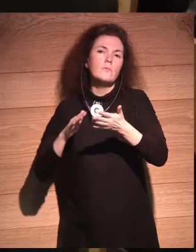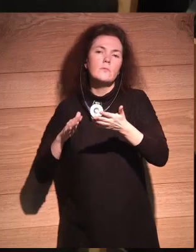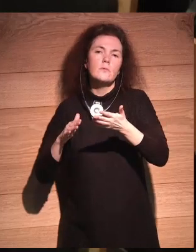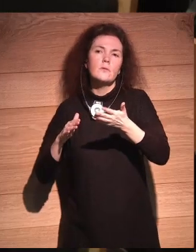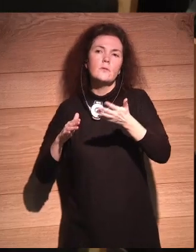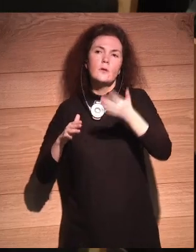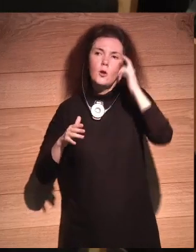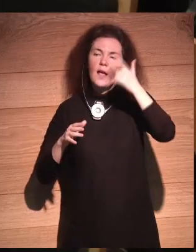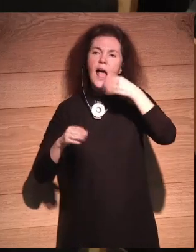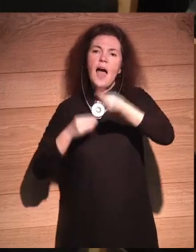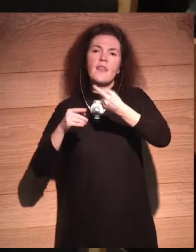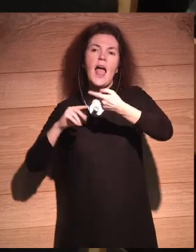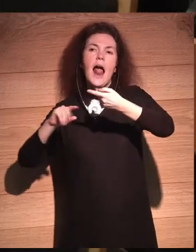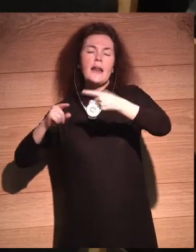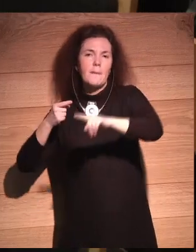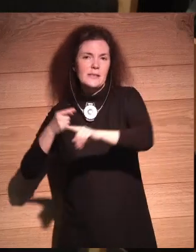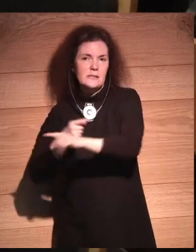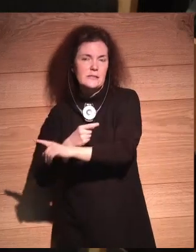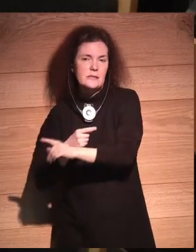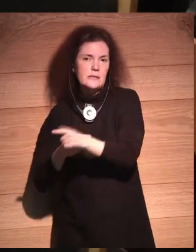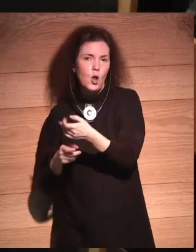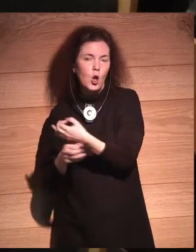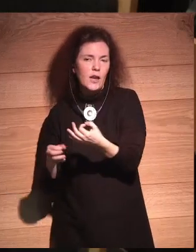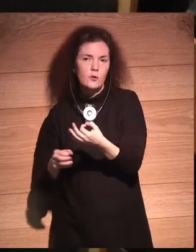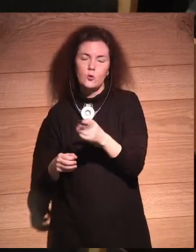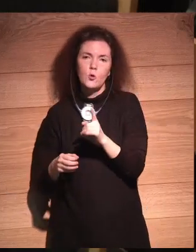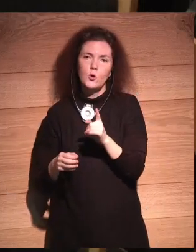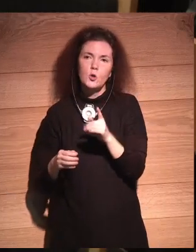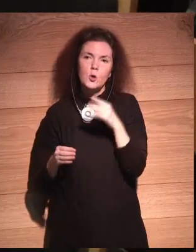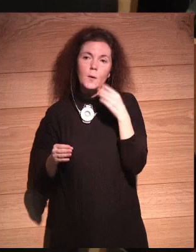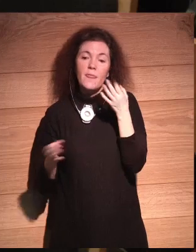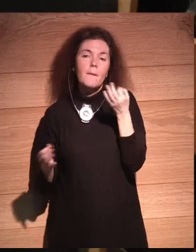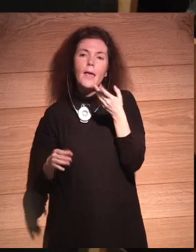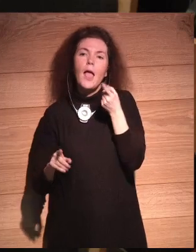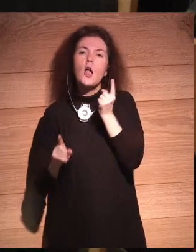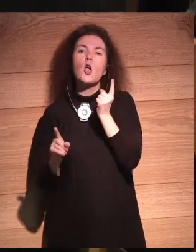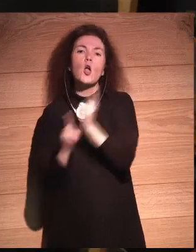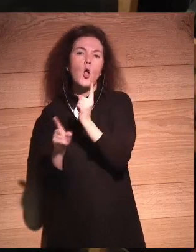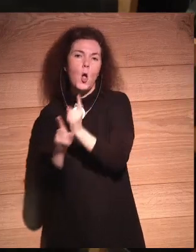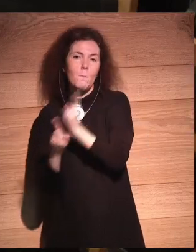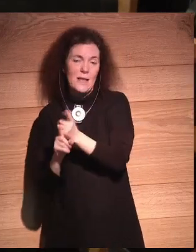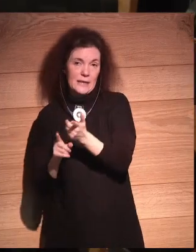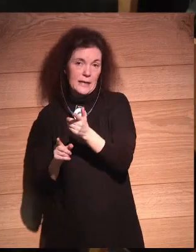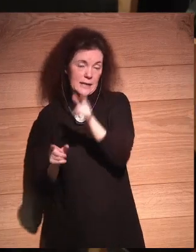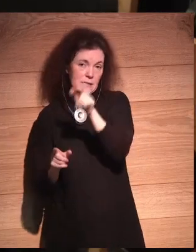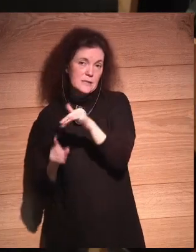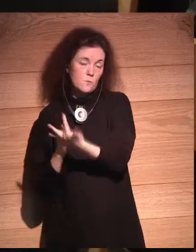hace lo contrario de lo correcto, es que habrá que combatirla también.